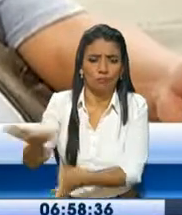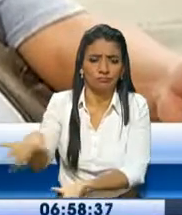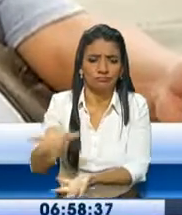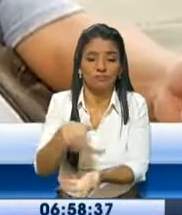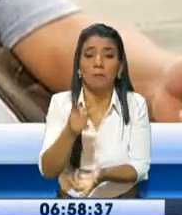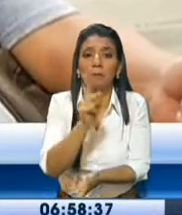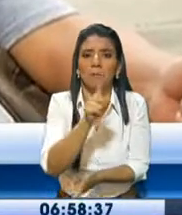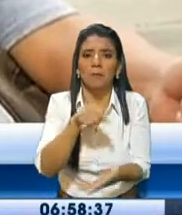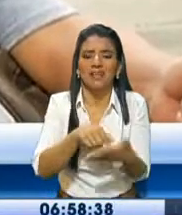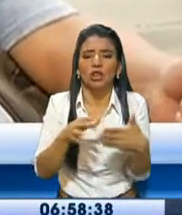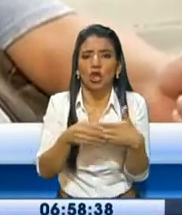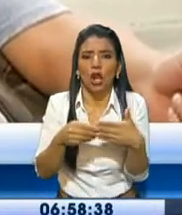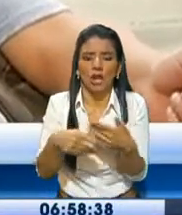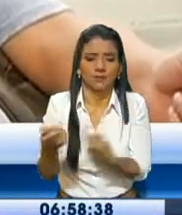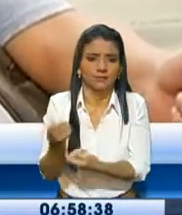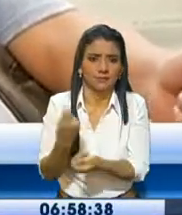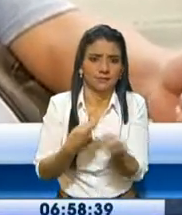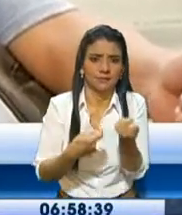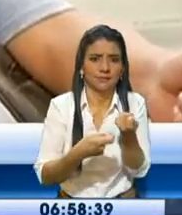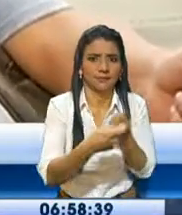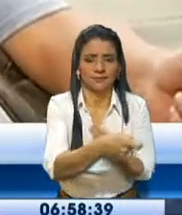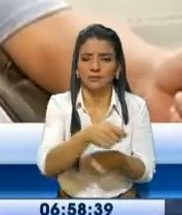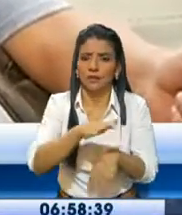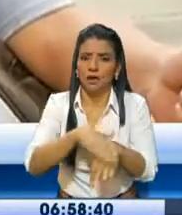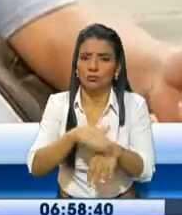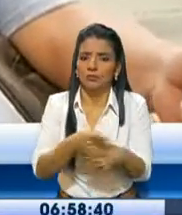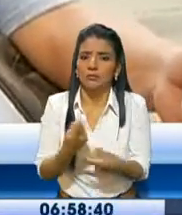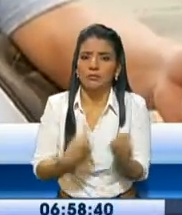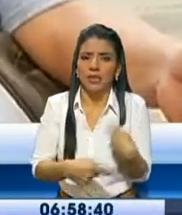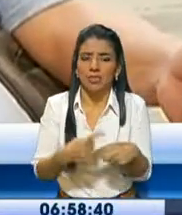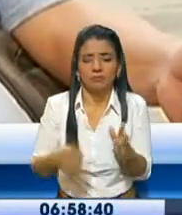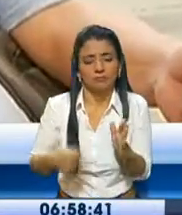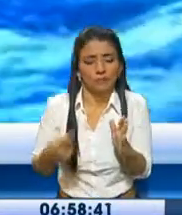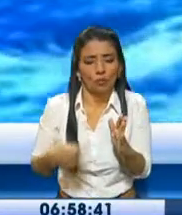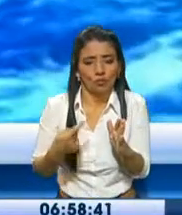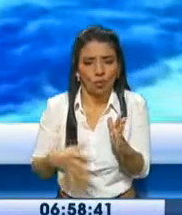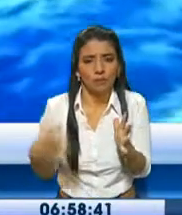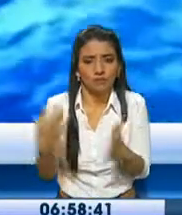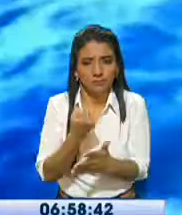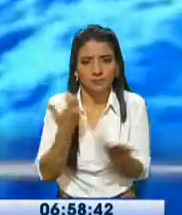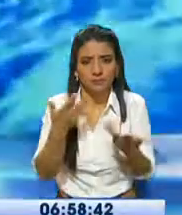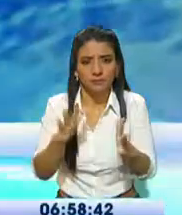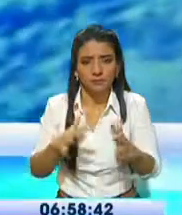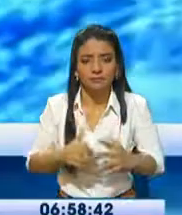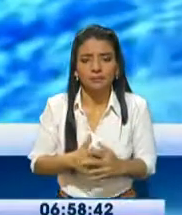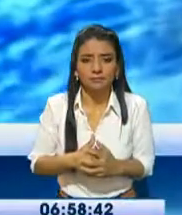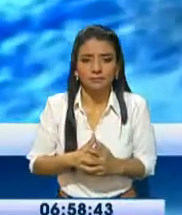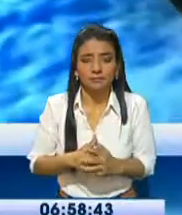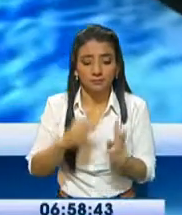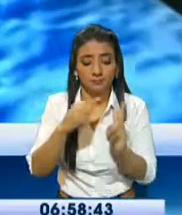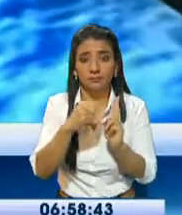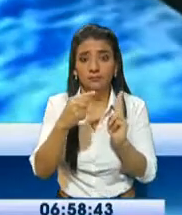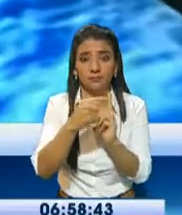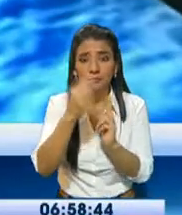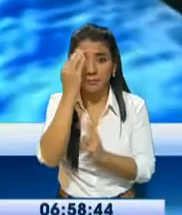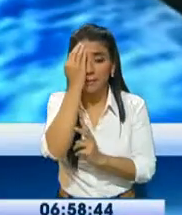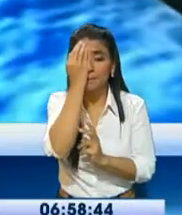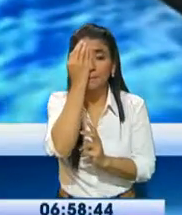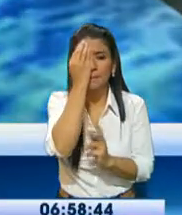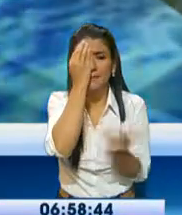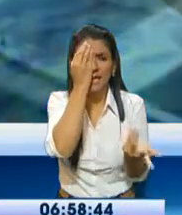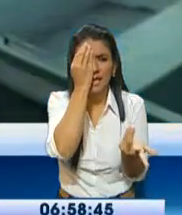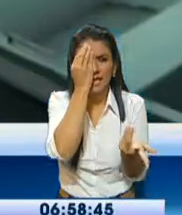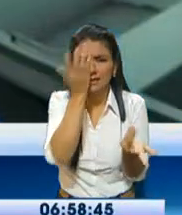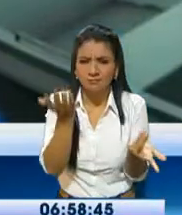al sujeto alias tampoco por la por la venta de dicho motor los presuntos piratas habrían tenido en vilo a